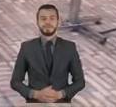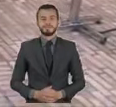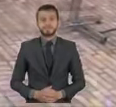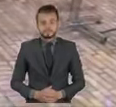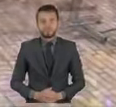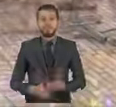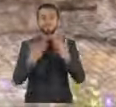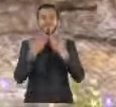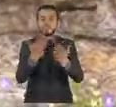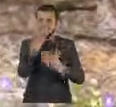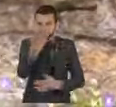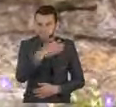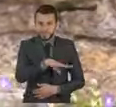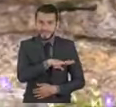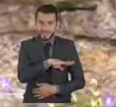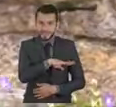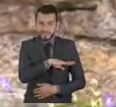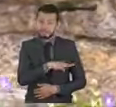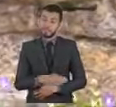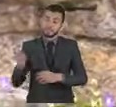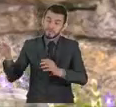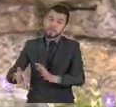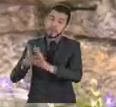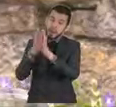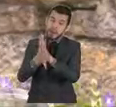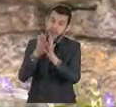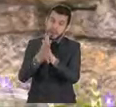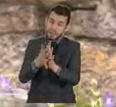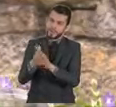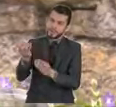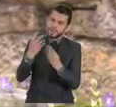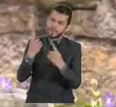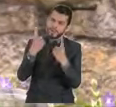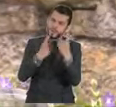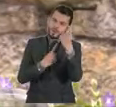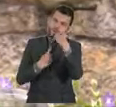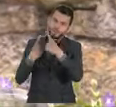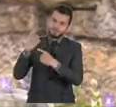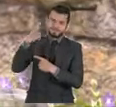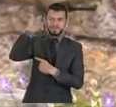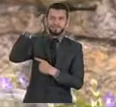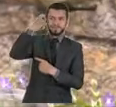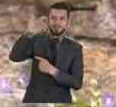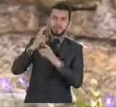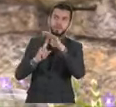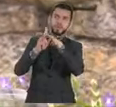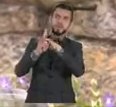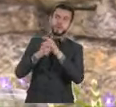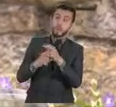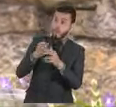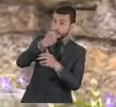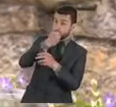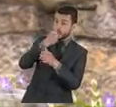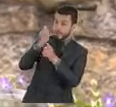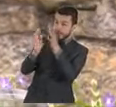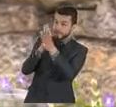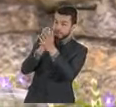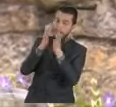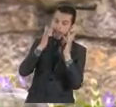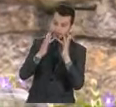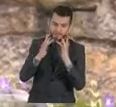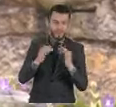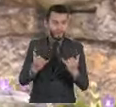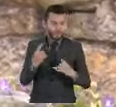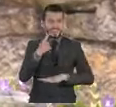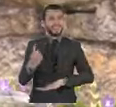Muchas gracias, alcaldesa, por ese mensaje lleno de retos, pero también de excelentes noticias y particularmente muy pertinente para